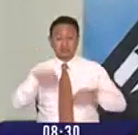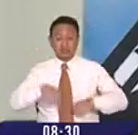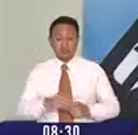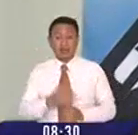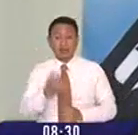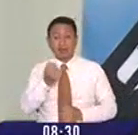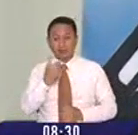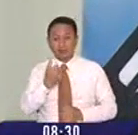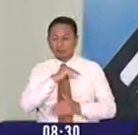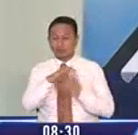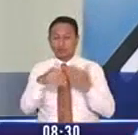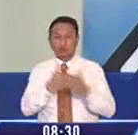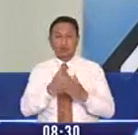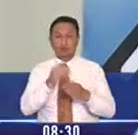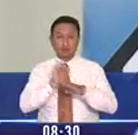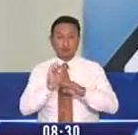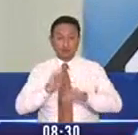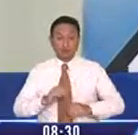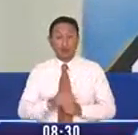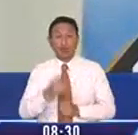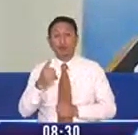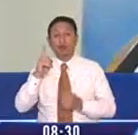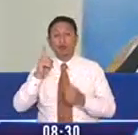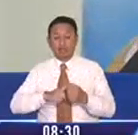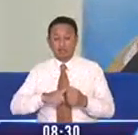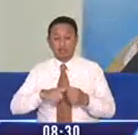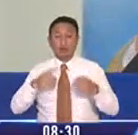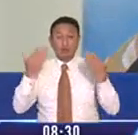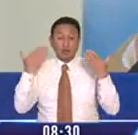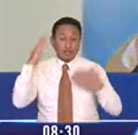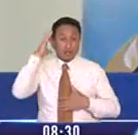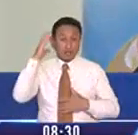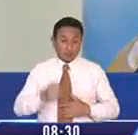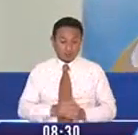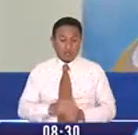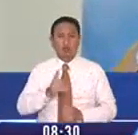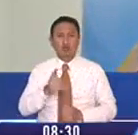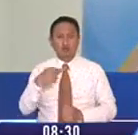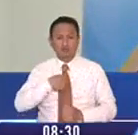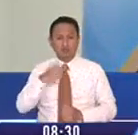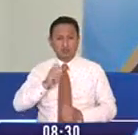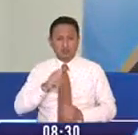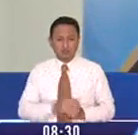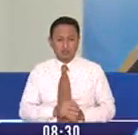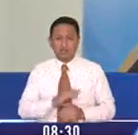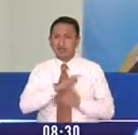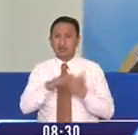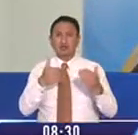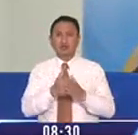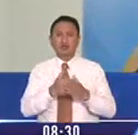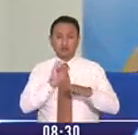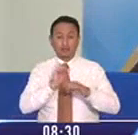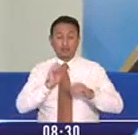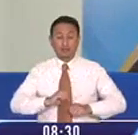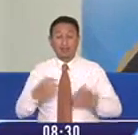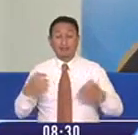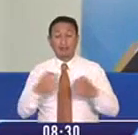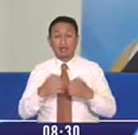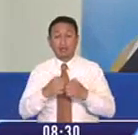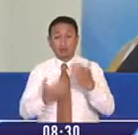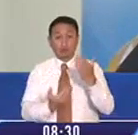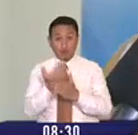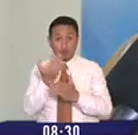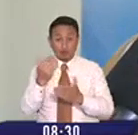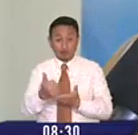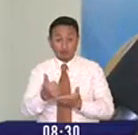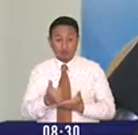la medicina, que no solamente hay en Quito, en las ciudades grandes, que necesitamos ya una máquina de radioterapia, que